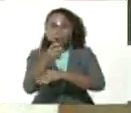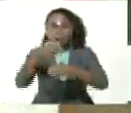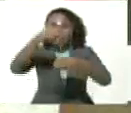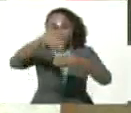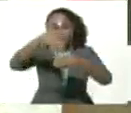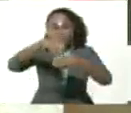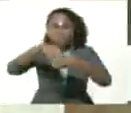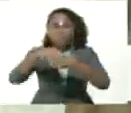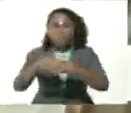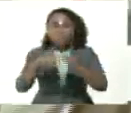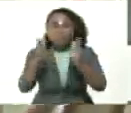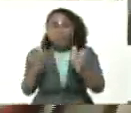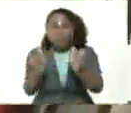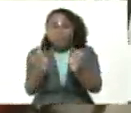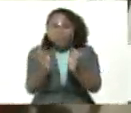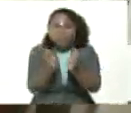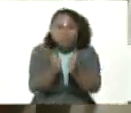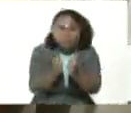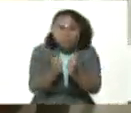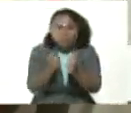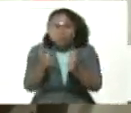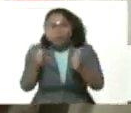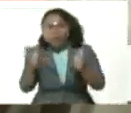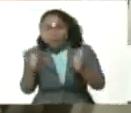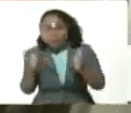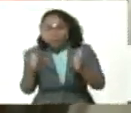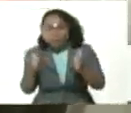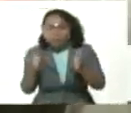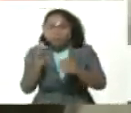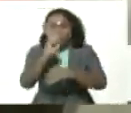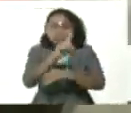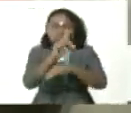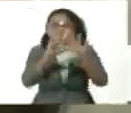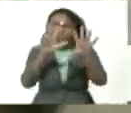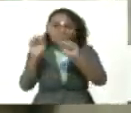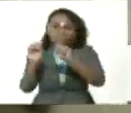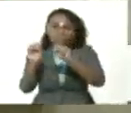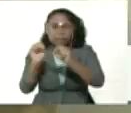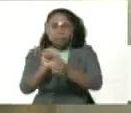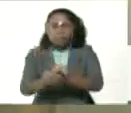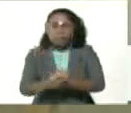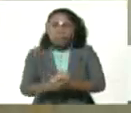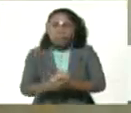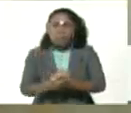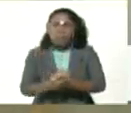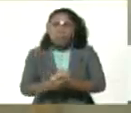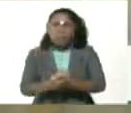Correcto, paquetes más pequeños. Paquetes más pequeños de 180.